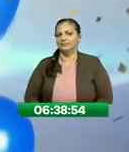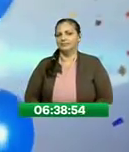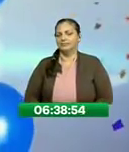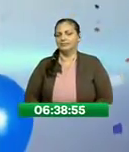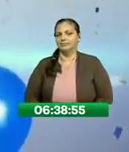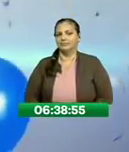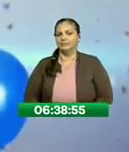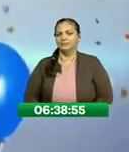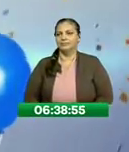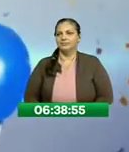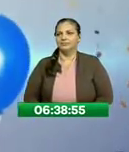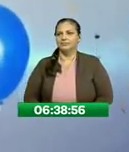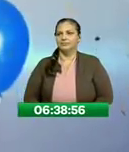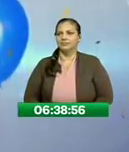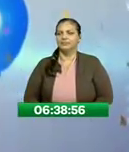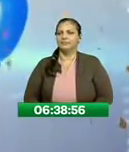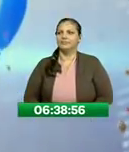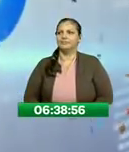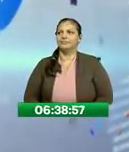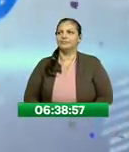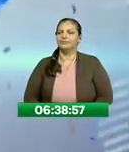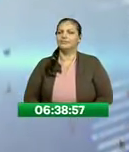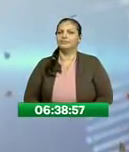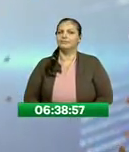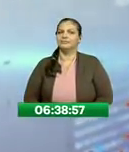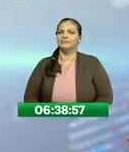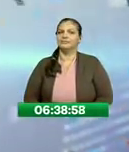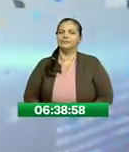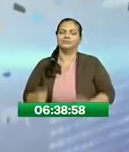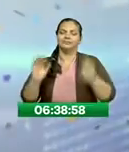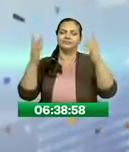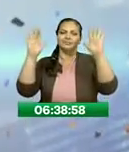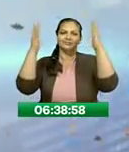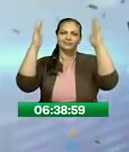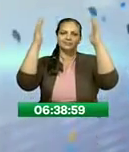¡Felicidades! ¡Felicidades! ¡Que viva! ¡Que viva el cumpleañero!